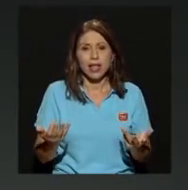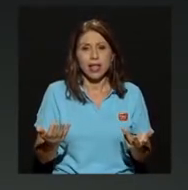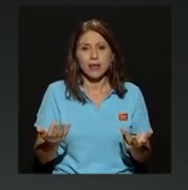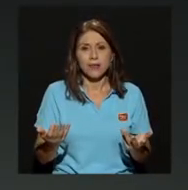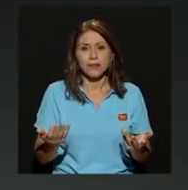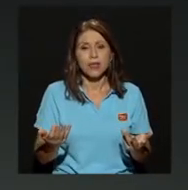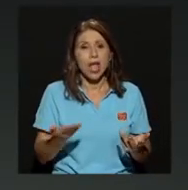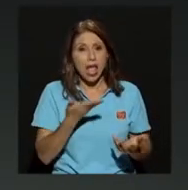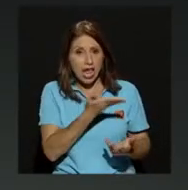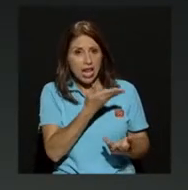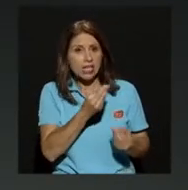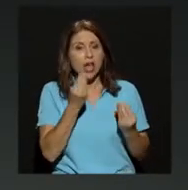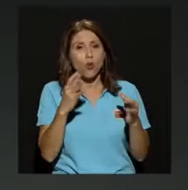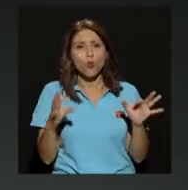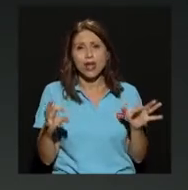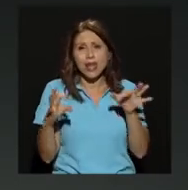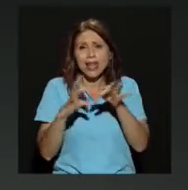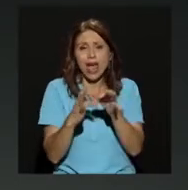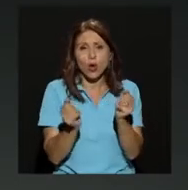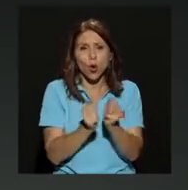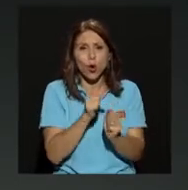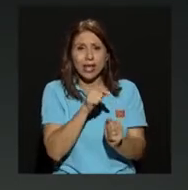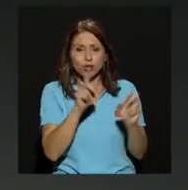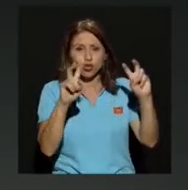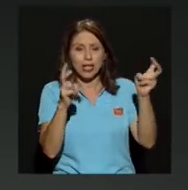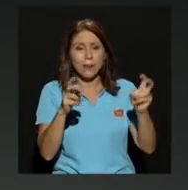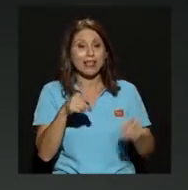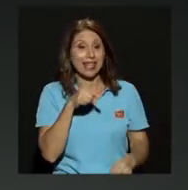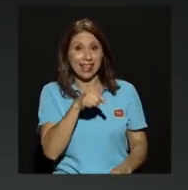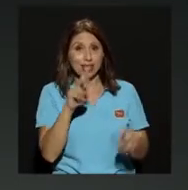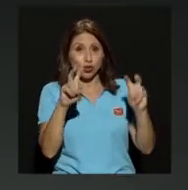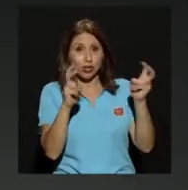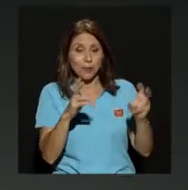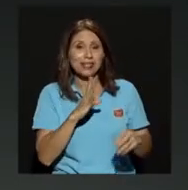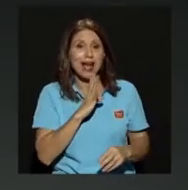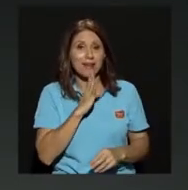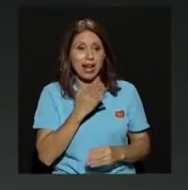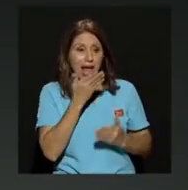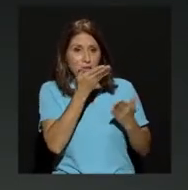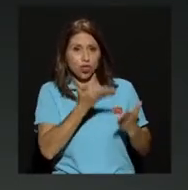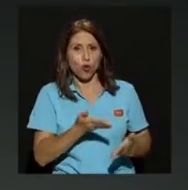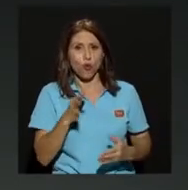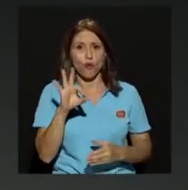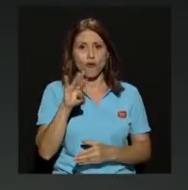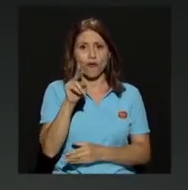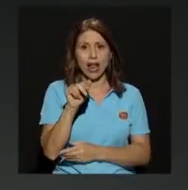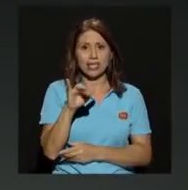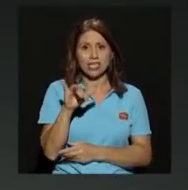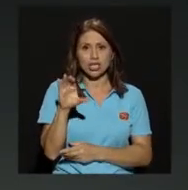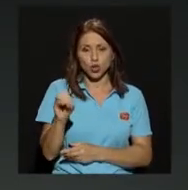ha estado muy ligado con esos temas y de ellos hablar a don francisco una vez qué